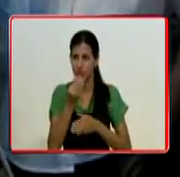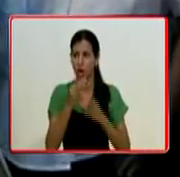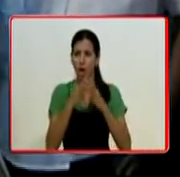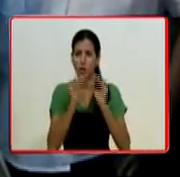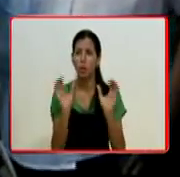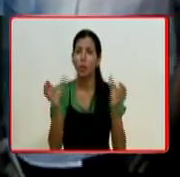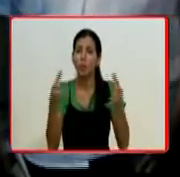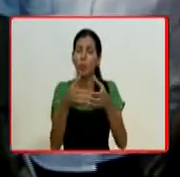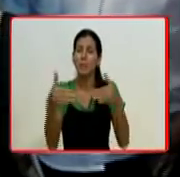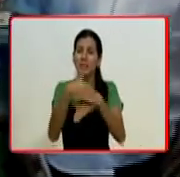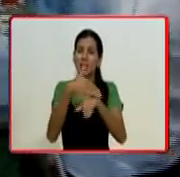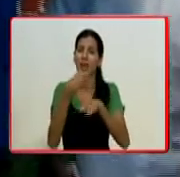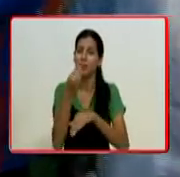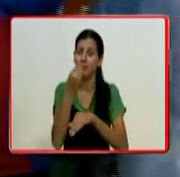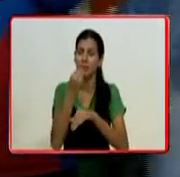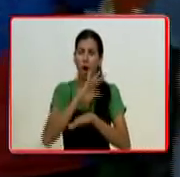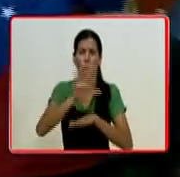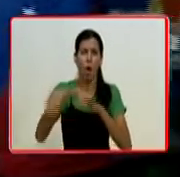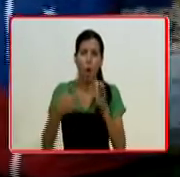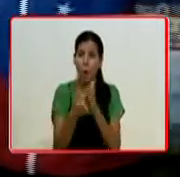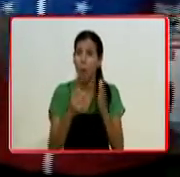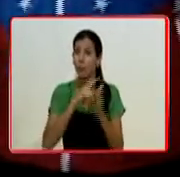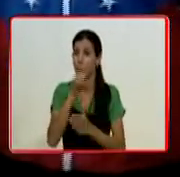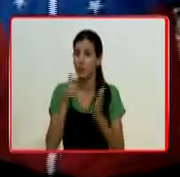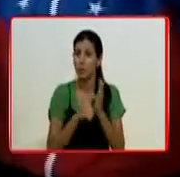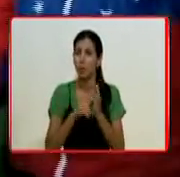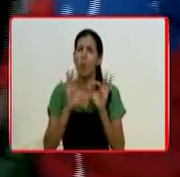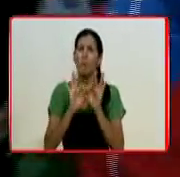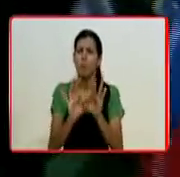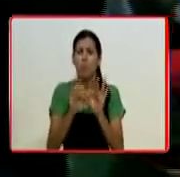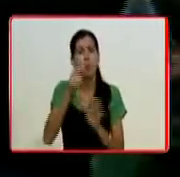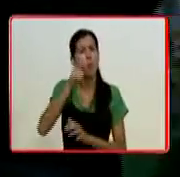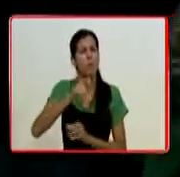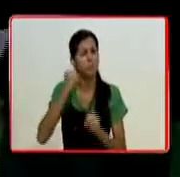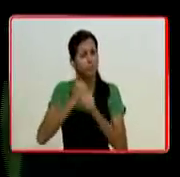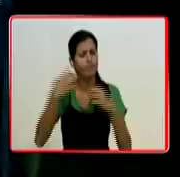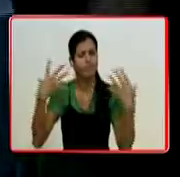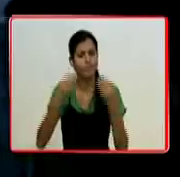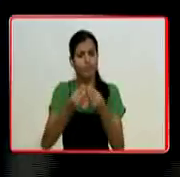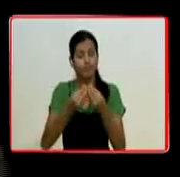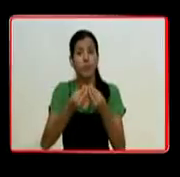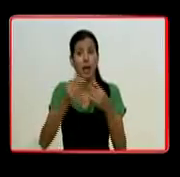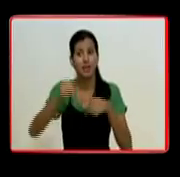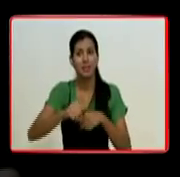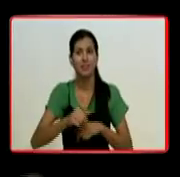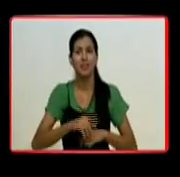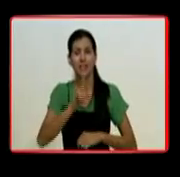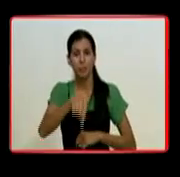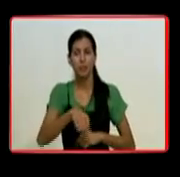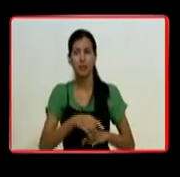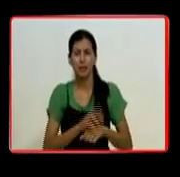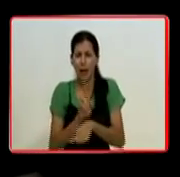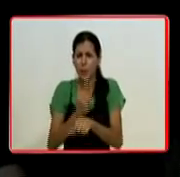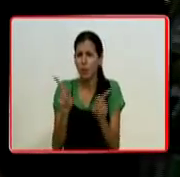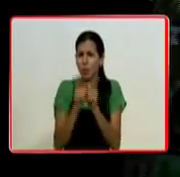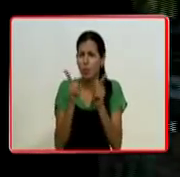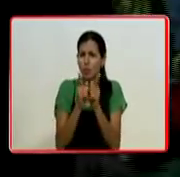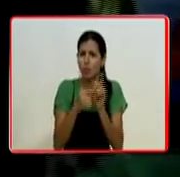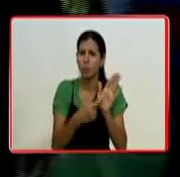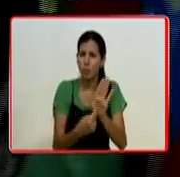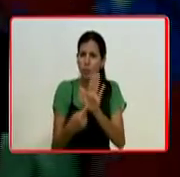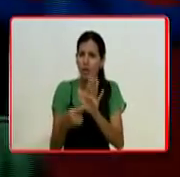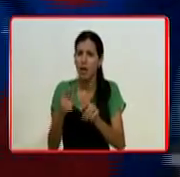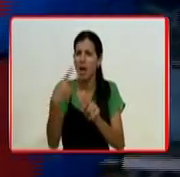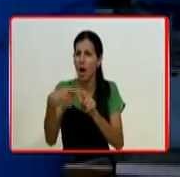del Ministerio de Alimentación, unidos al pueblo y trabajando con el pueblo. Aquí tenemos, mi comandante, de manera muy rápida, todos los